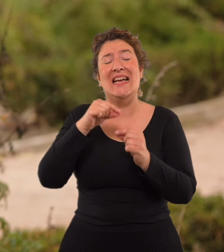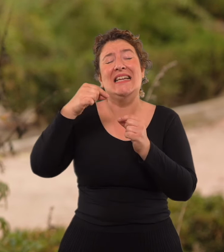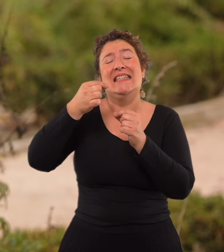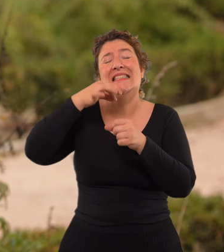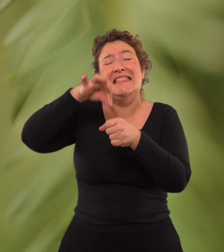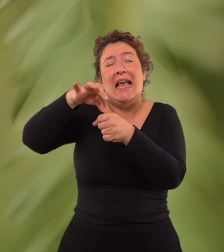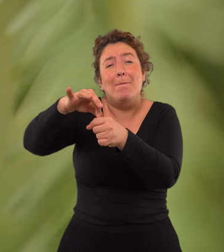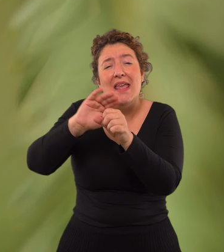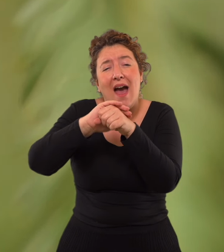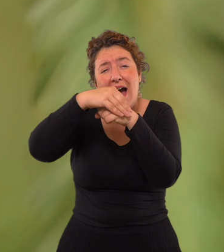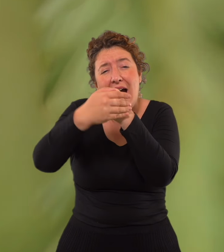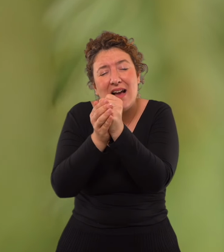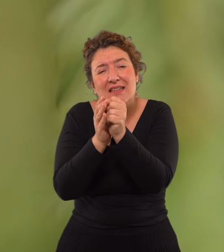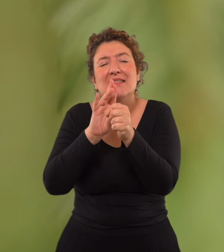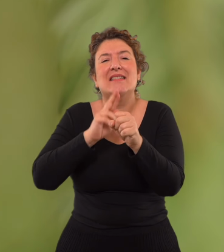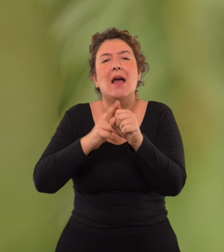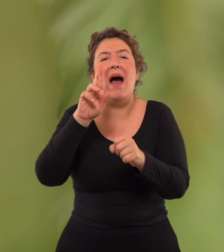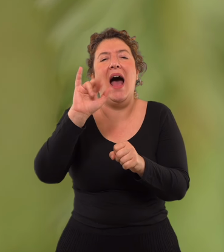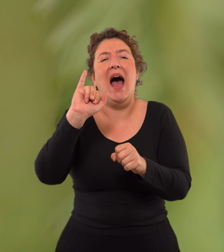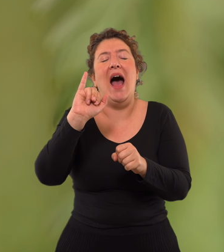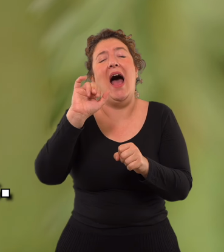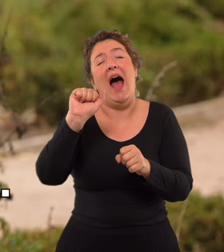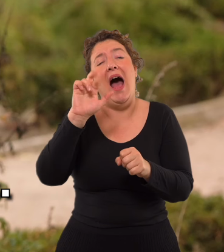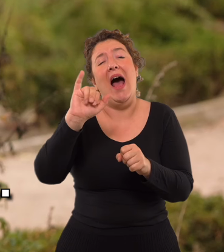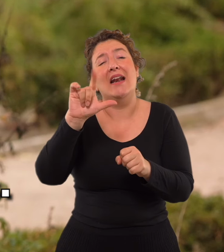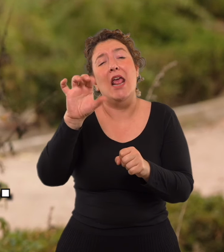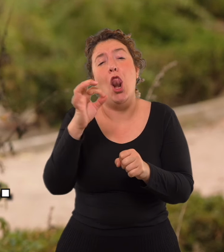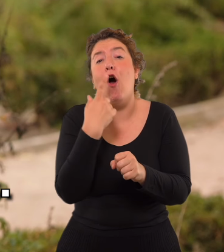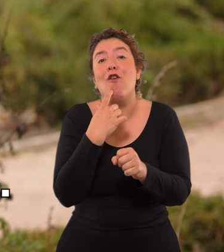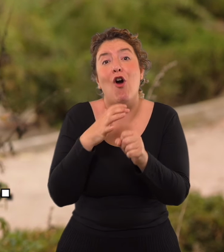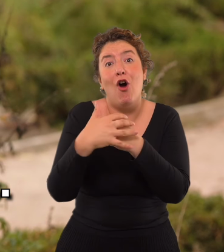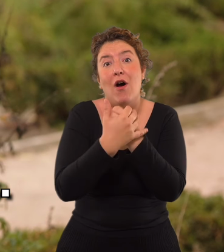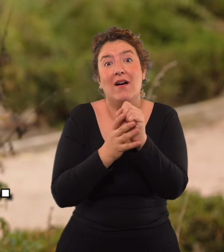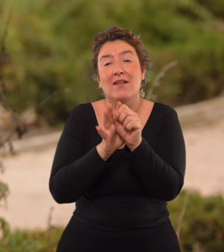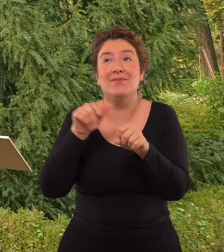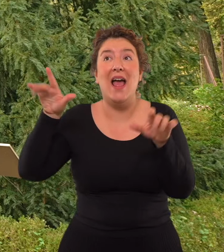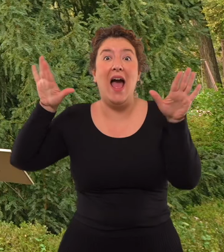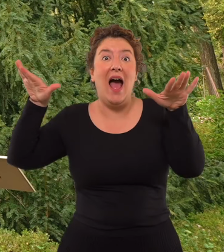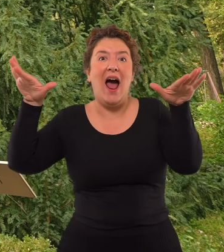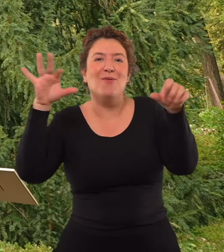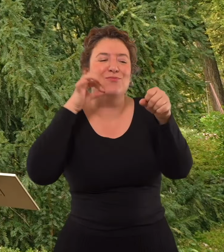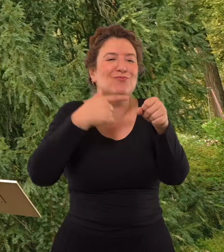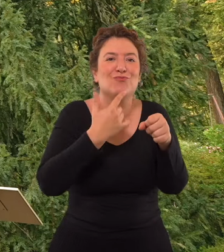la semilla se llama arilo y atrae a las aves, que ayudan a la dispersión de las semillas.